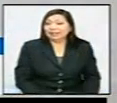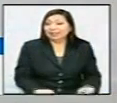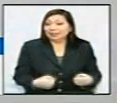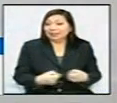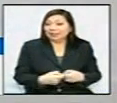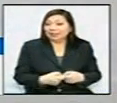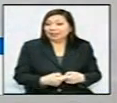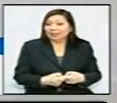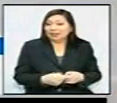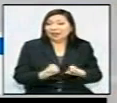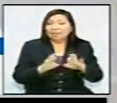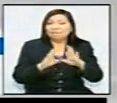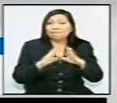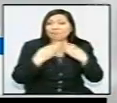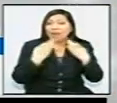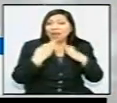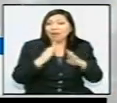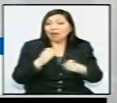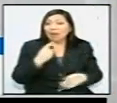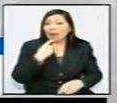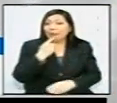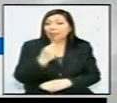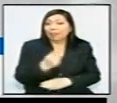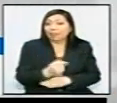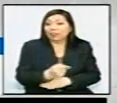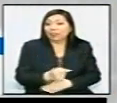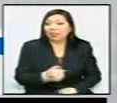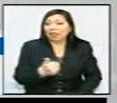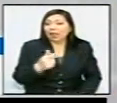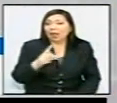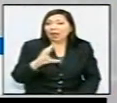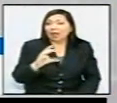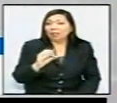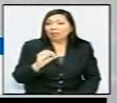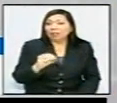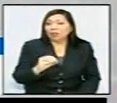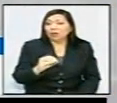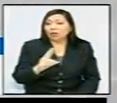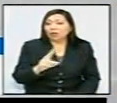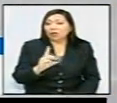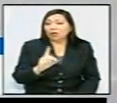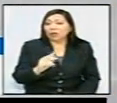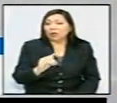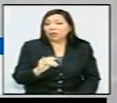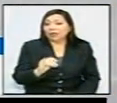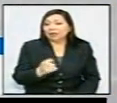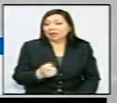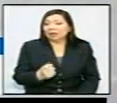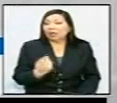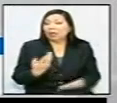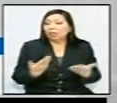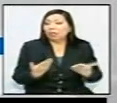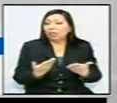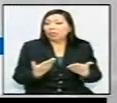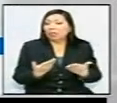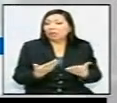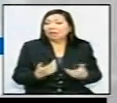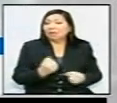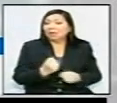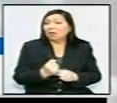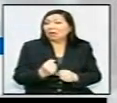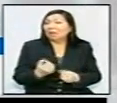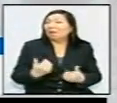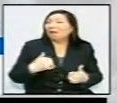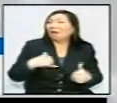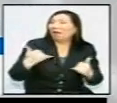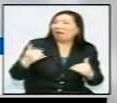social Facebook del denunciante Aldo Rodríguez Uceda, donde están departiendo en una actividad